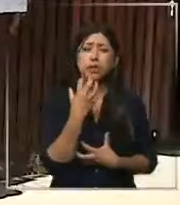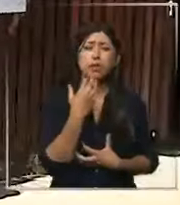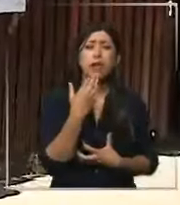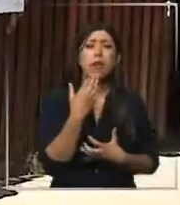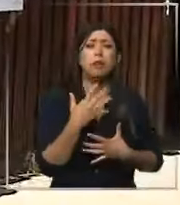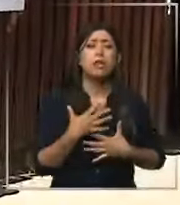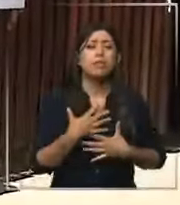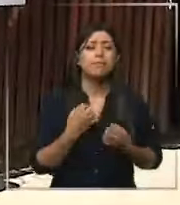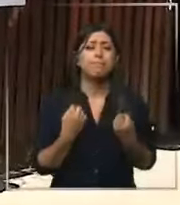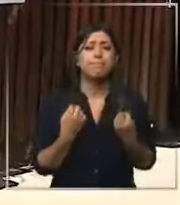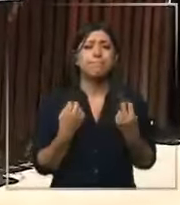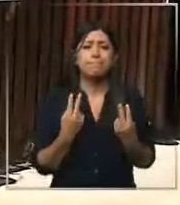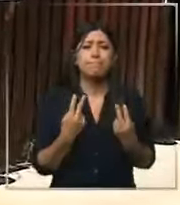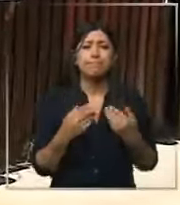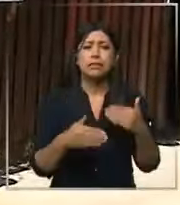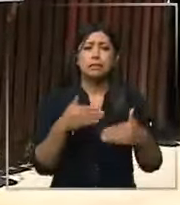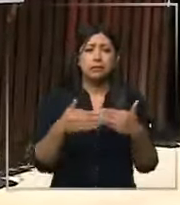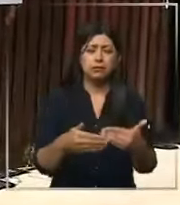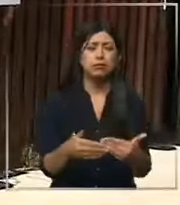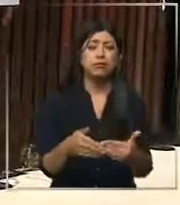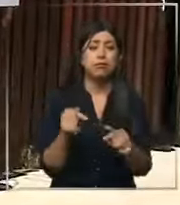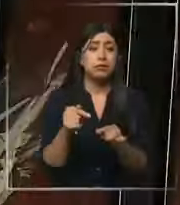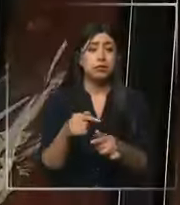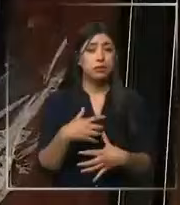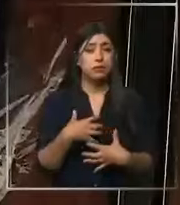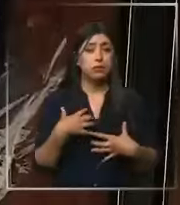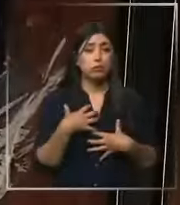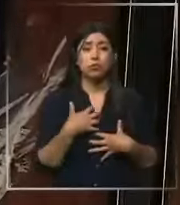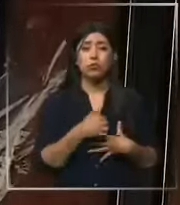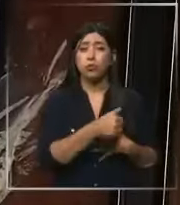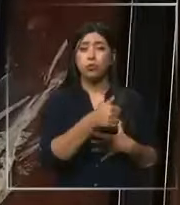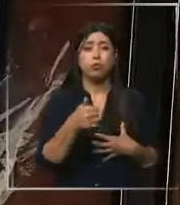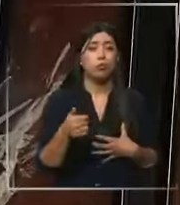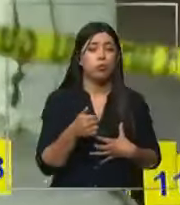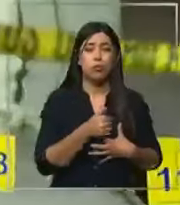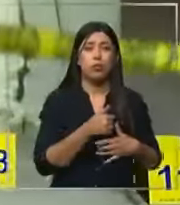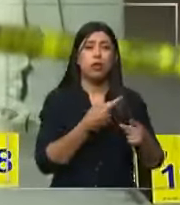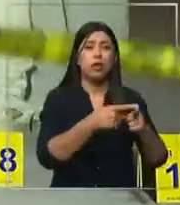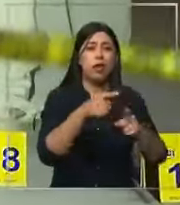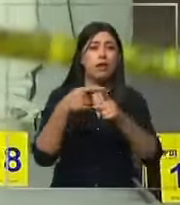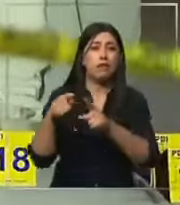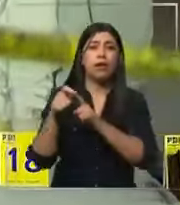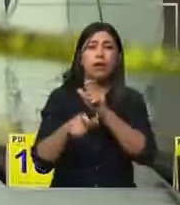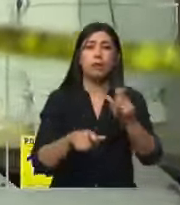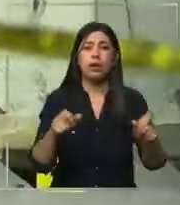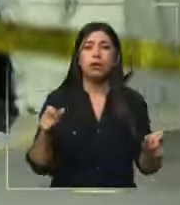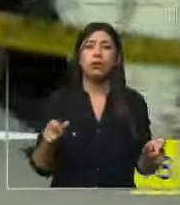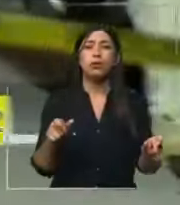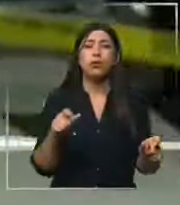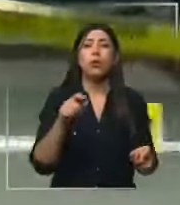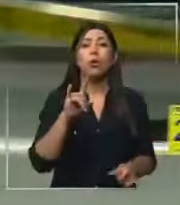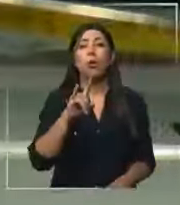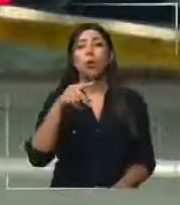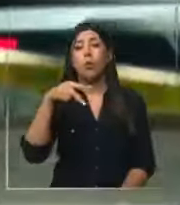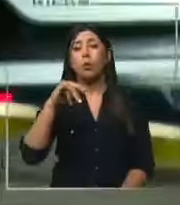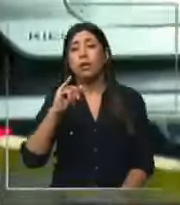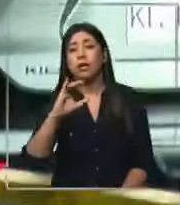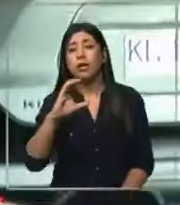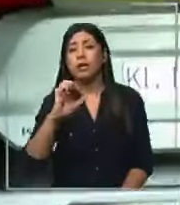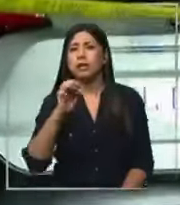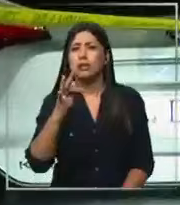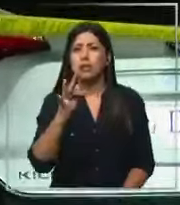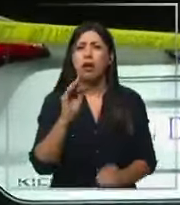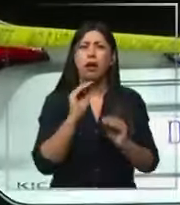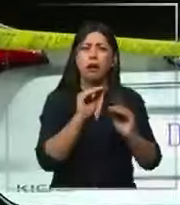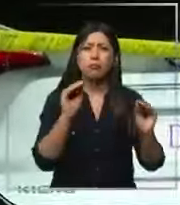La inquietud por estos hechos de violencia es transversal. Distintas entidades, entre ellas la UNICEF, han hecho reiterados